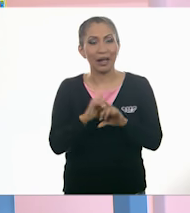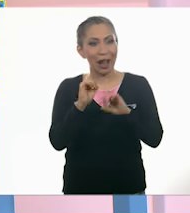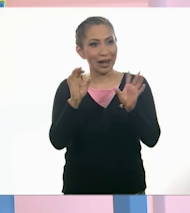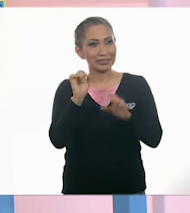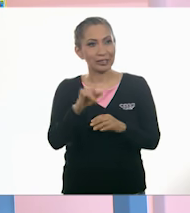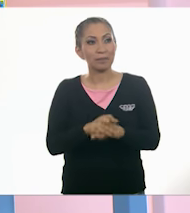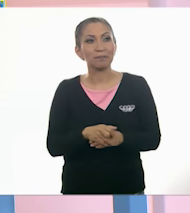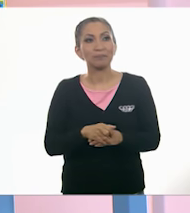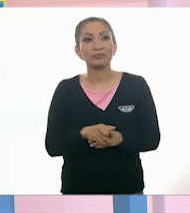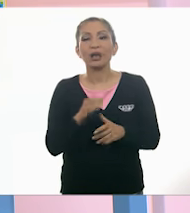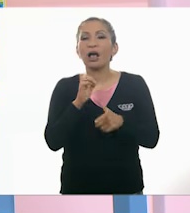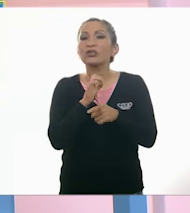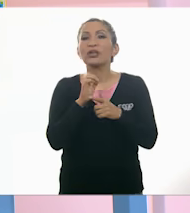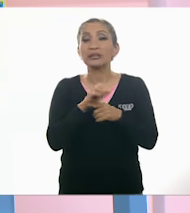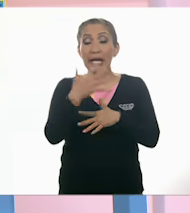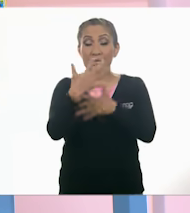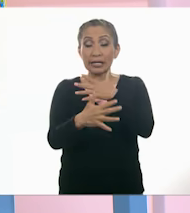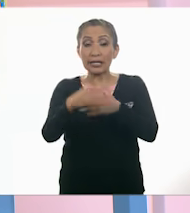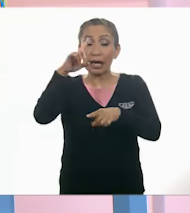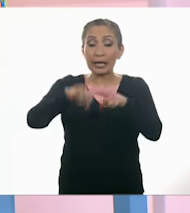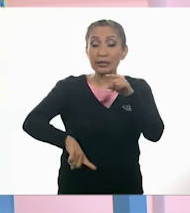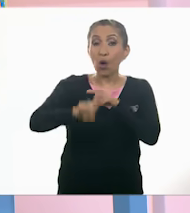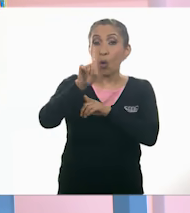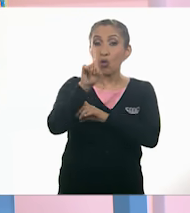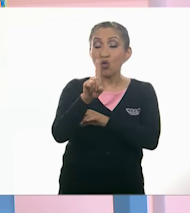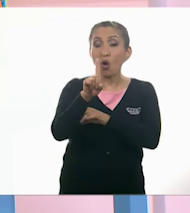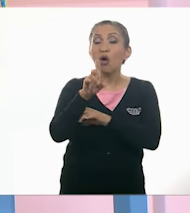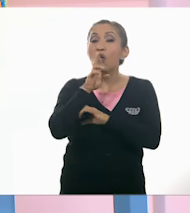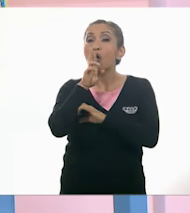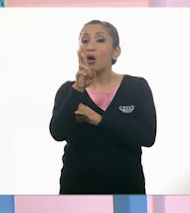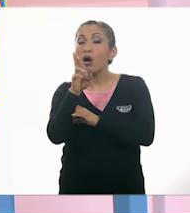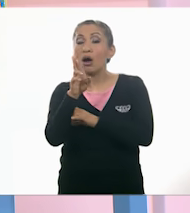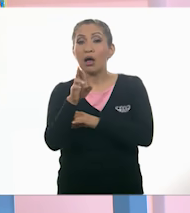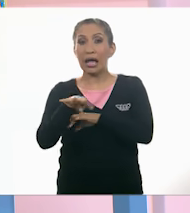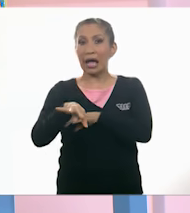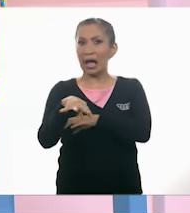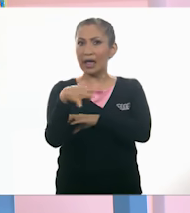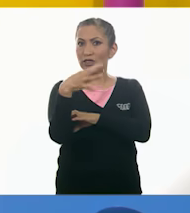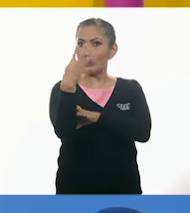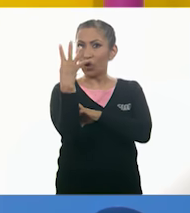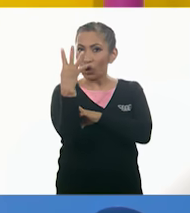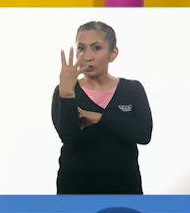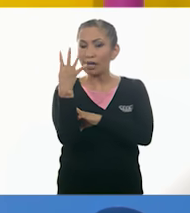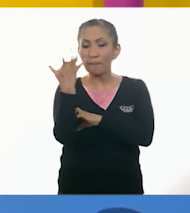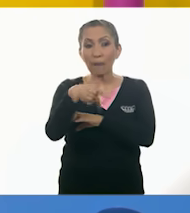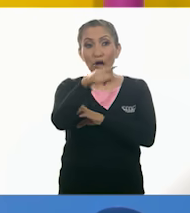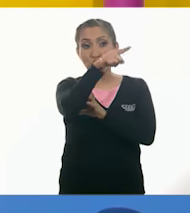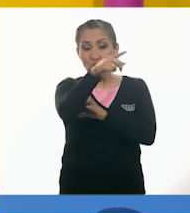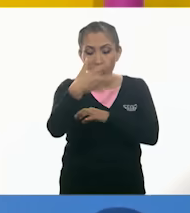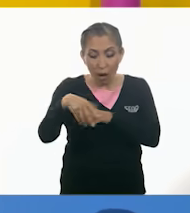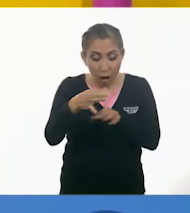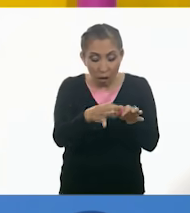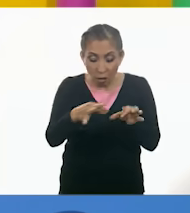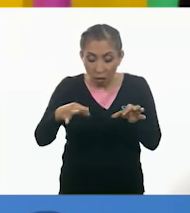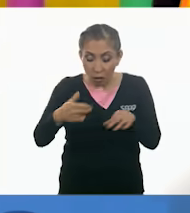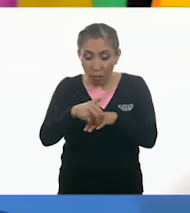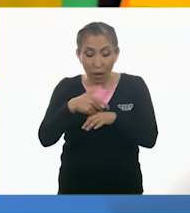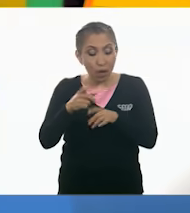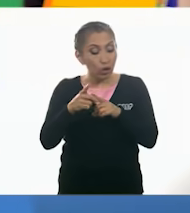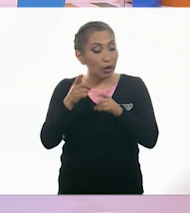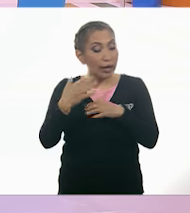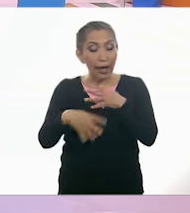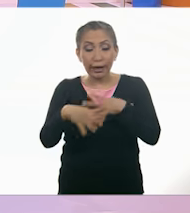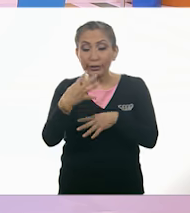es. Entonces, 15 menos 1 nos da el número 14. 14, y lo va a buscar Pepe en los números. Vamos a saber el